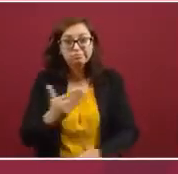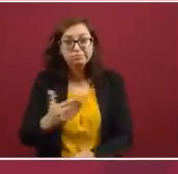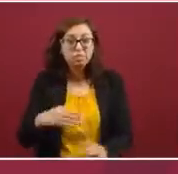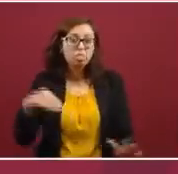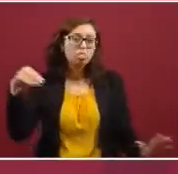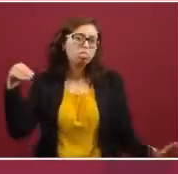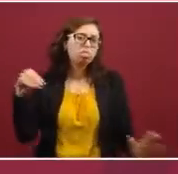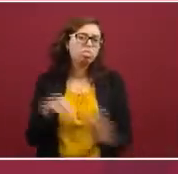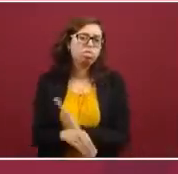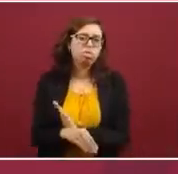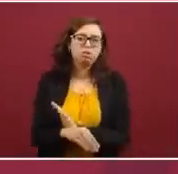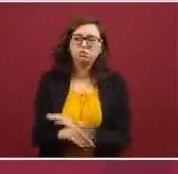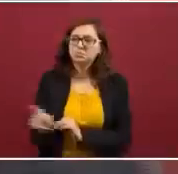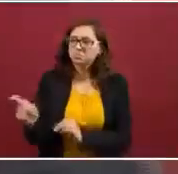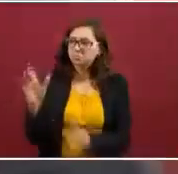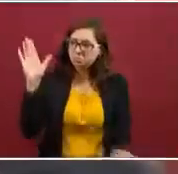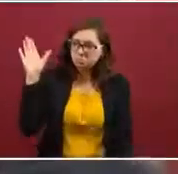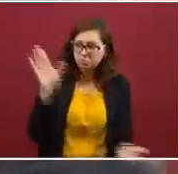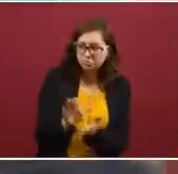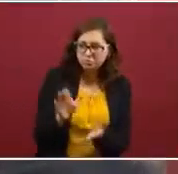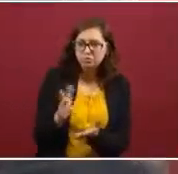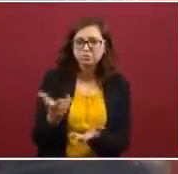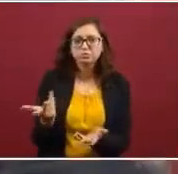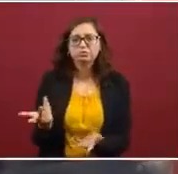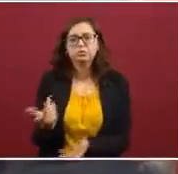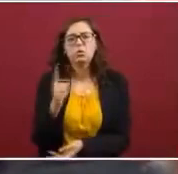producción a